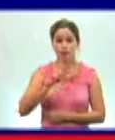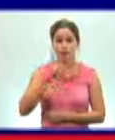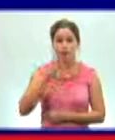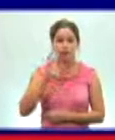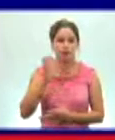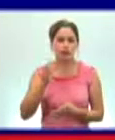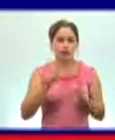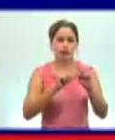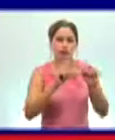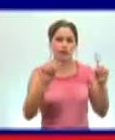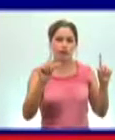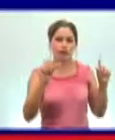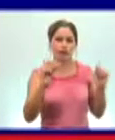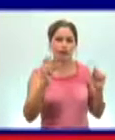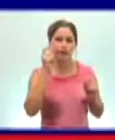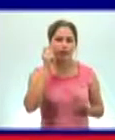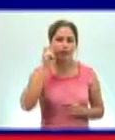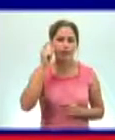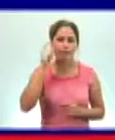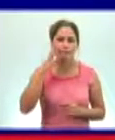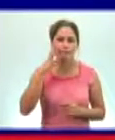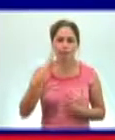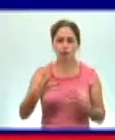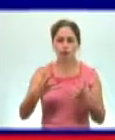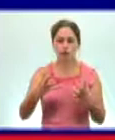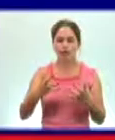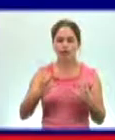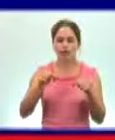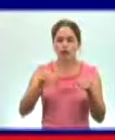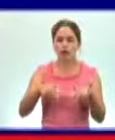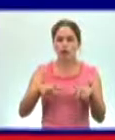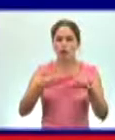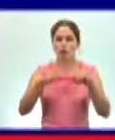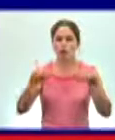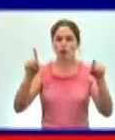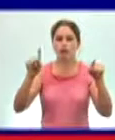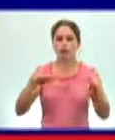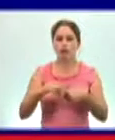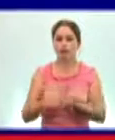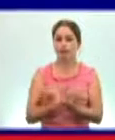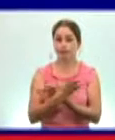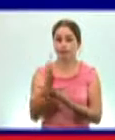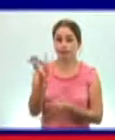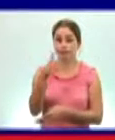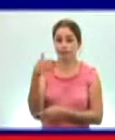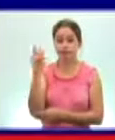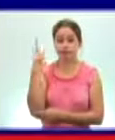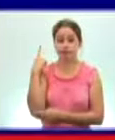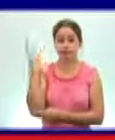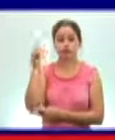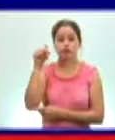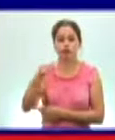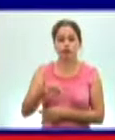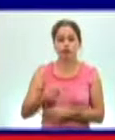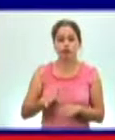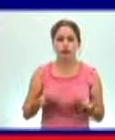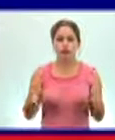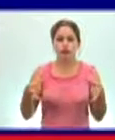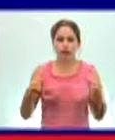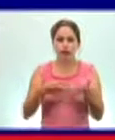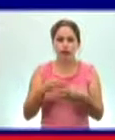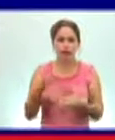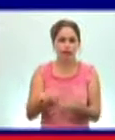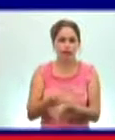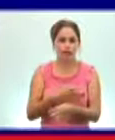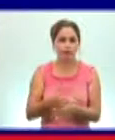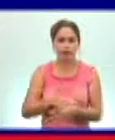idea esencial y actualizada sobre los símbolos en sentido general. Hay varios discursos de Ernesto Che Guevara sobre